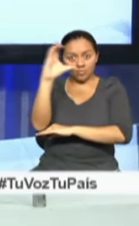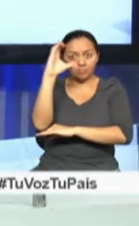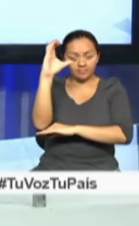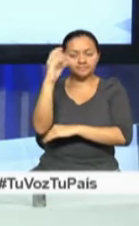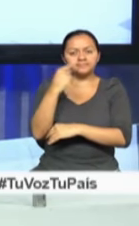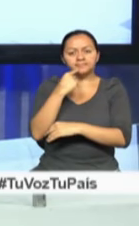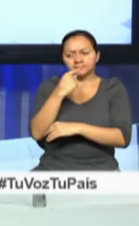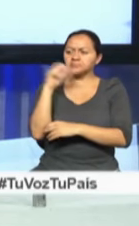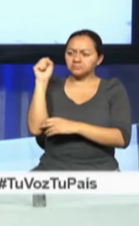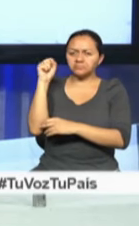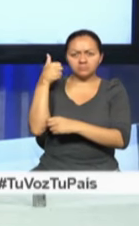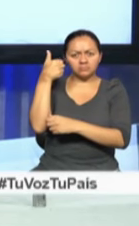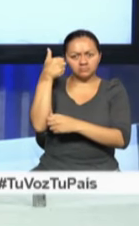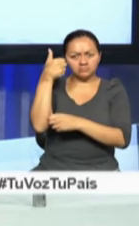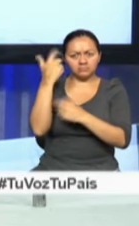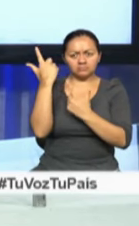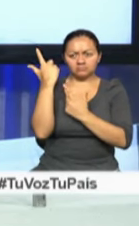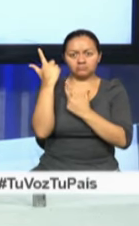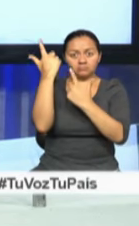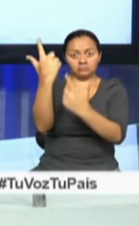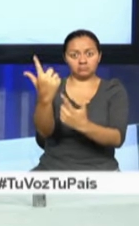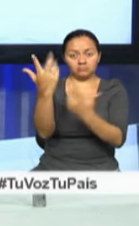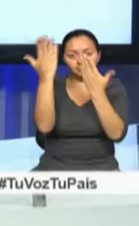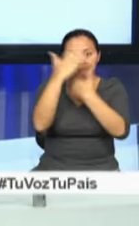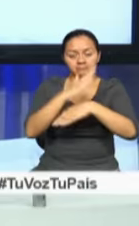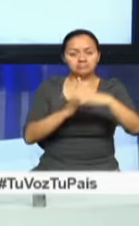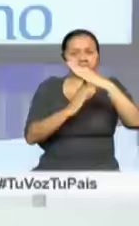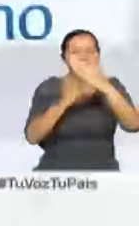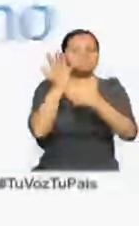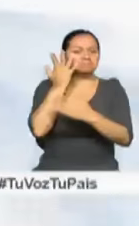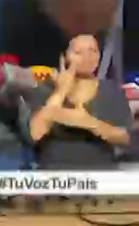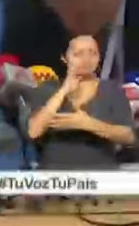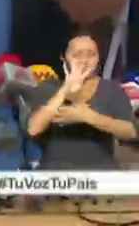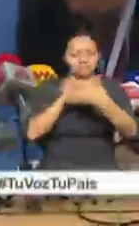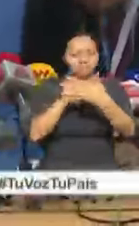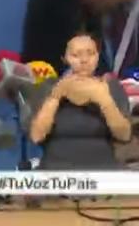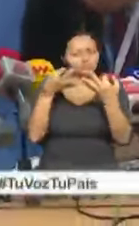desarme de las FARC de acuerdo con las fechas establecidas.